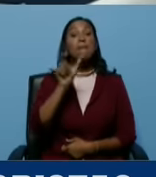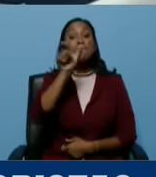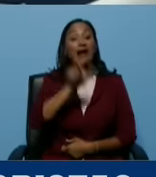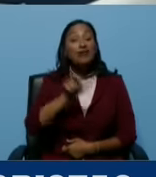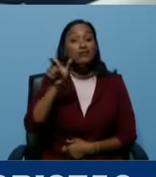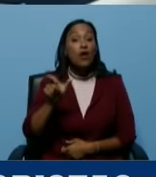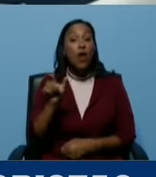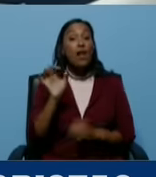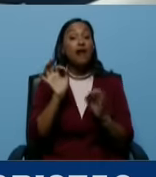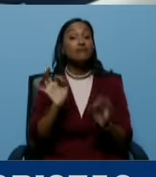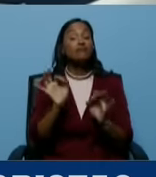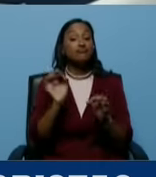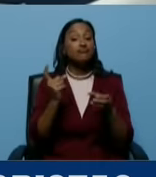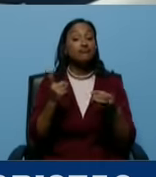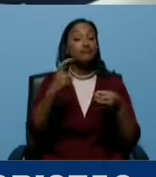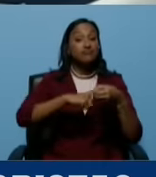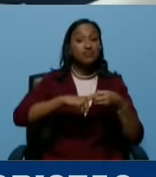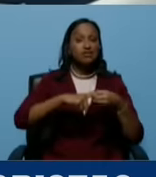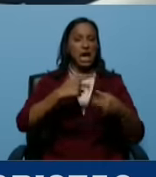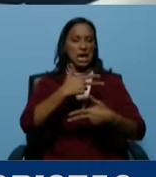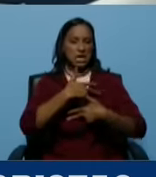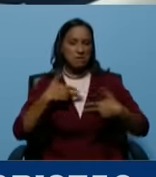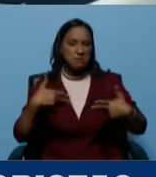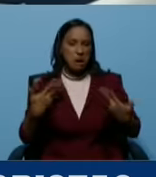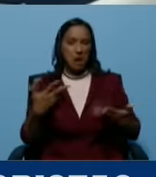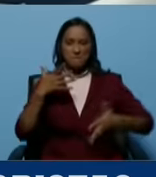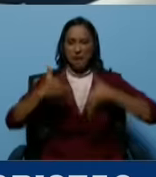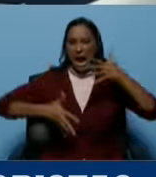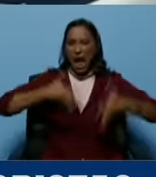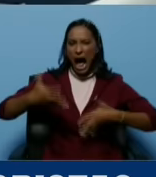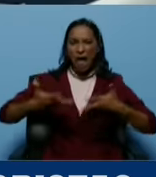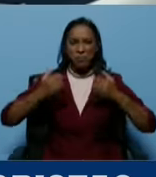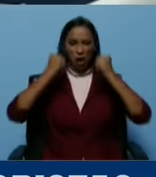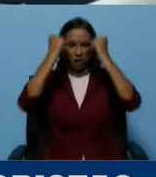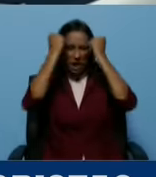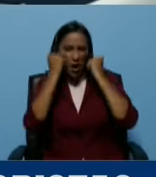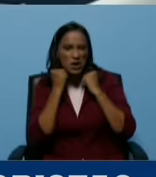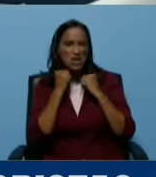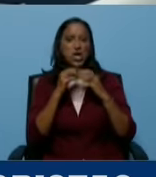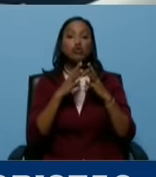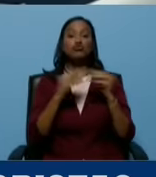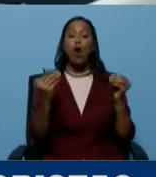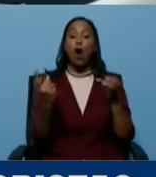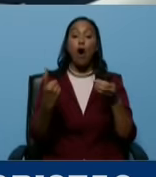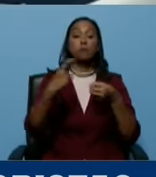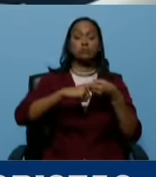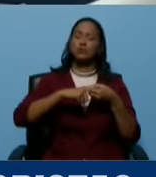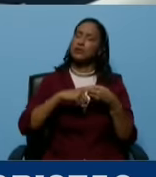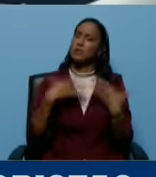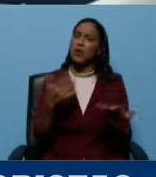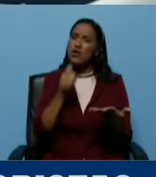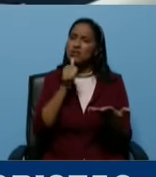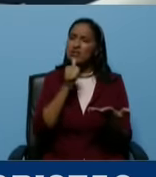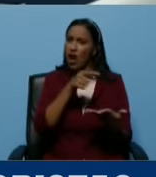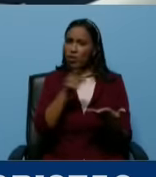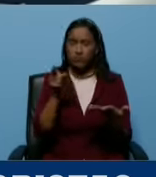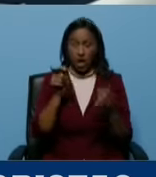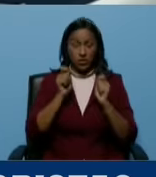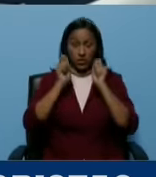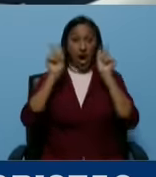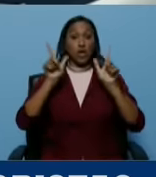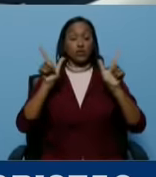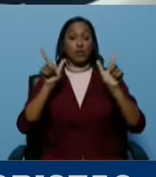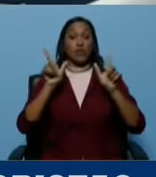a criminales, terroristas, delincuentes, pero es que, ¿quién debe sorprenderse si